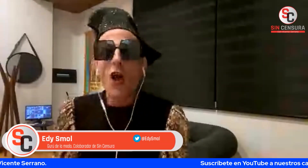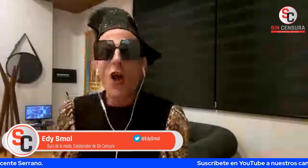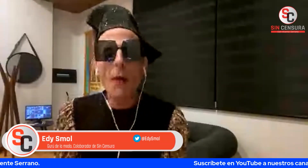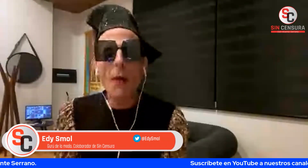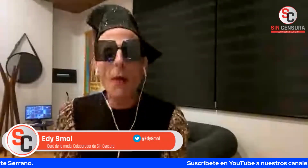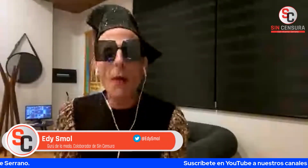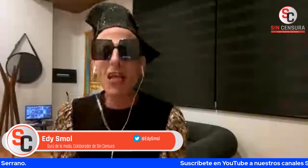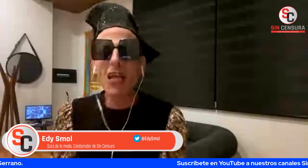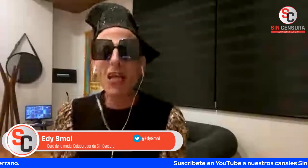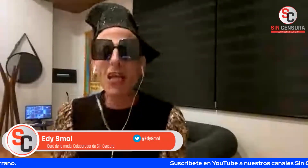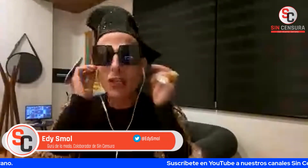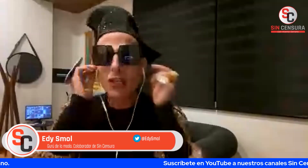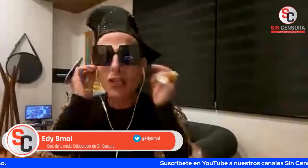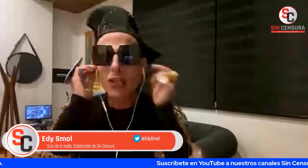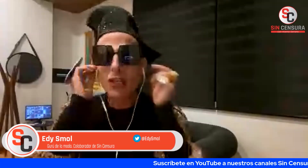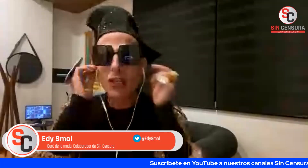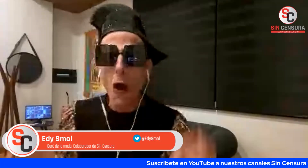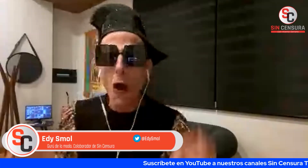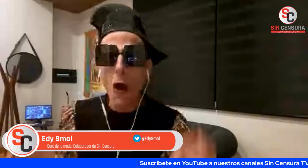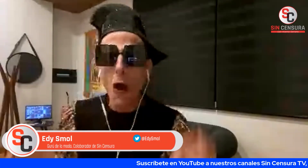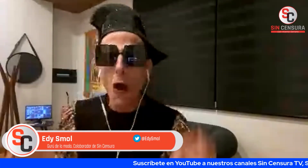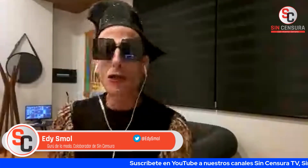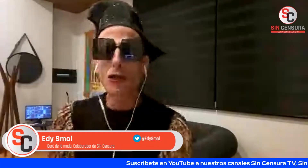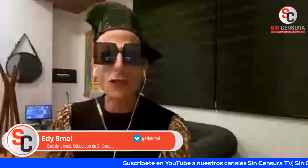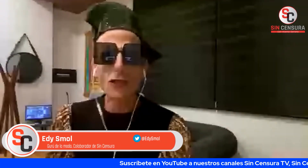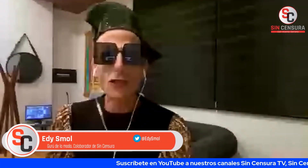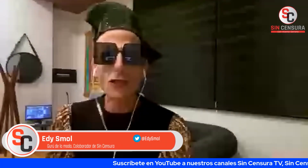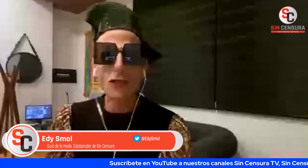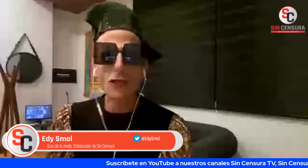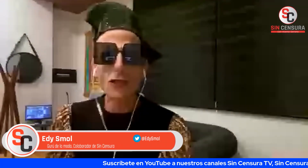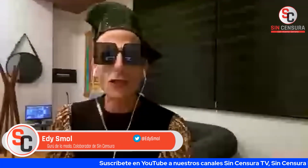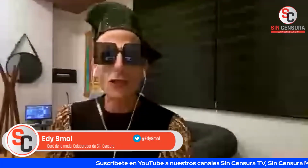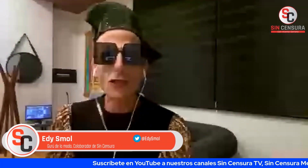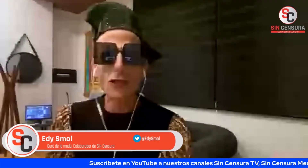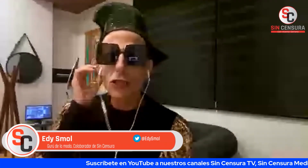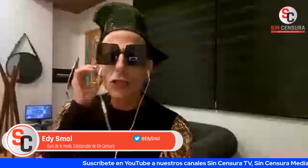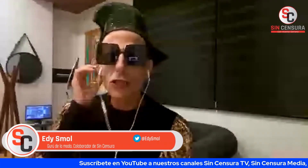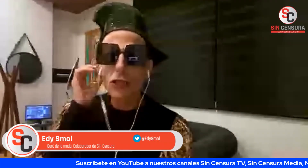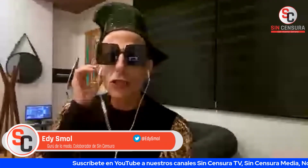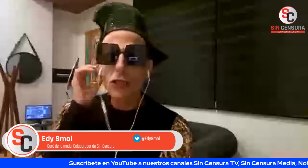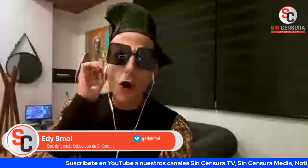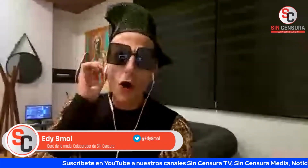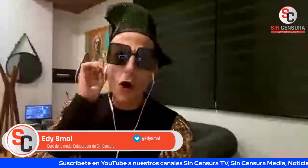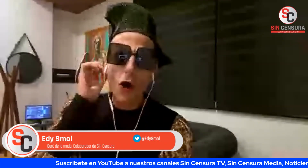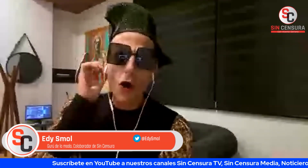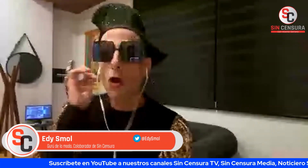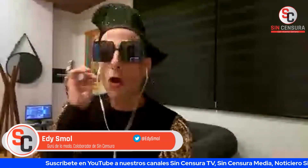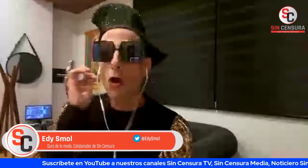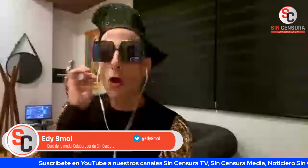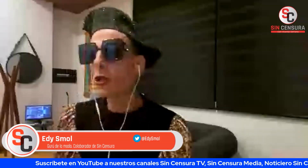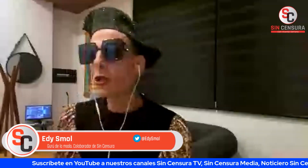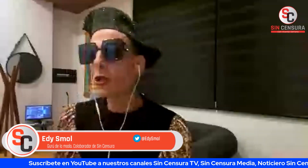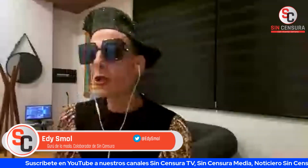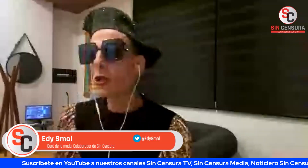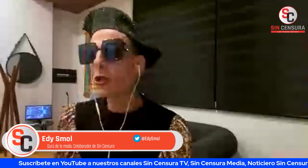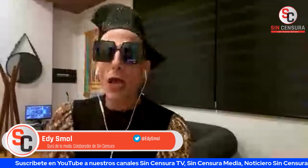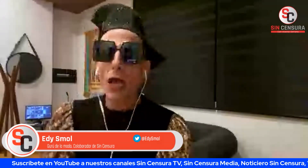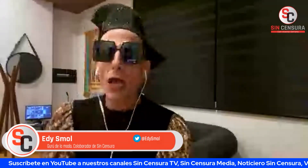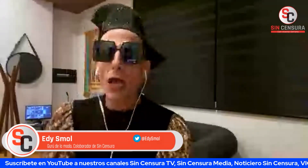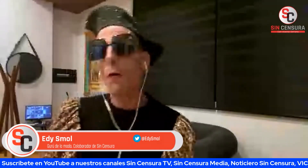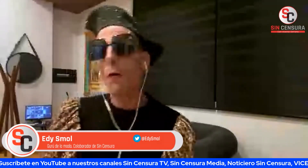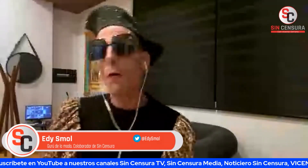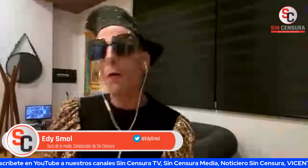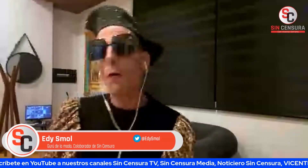con el que yo me sacan sus métricas. Oh, pero entonces, ¿por qué México es el único que creció más lento